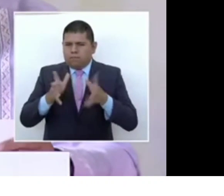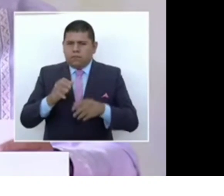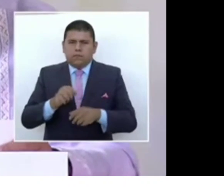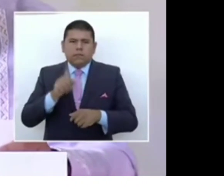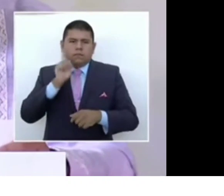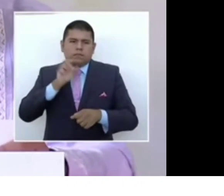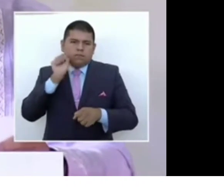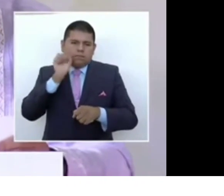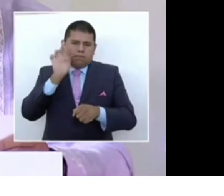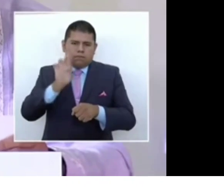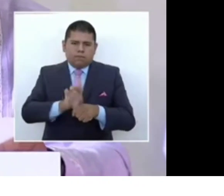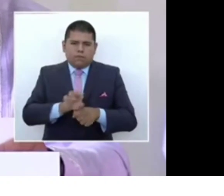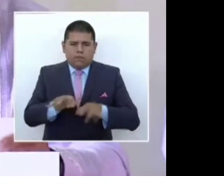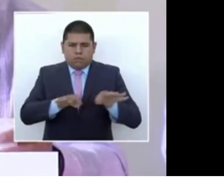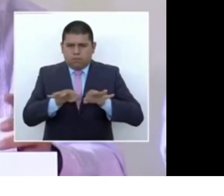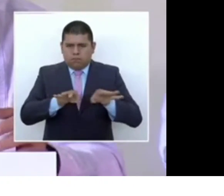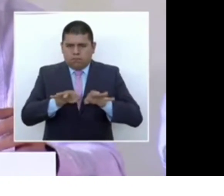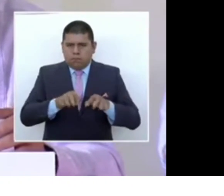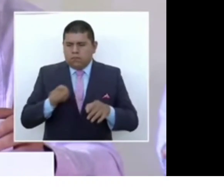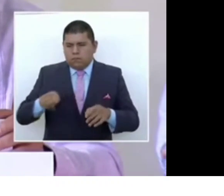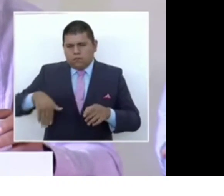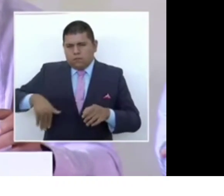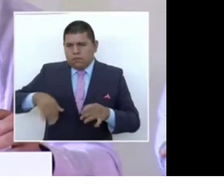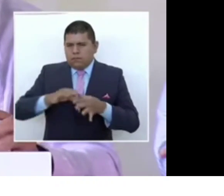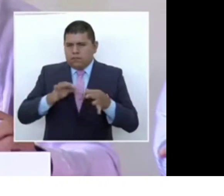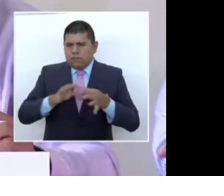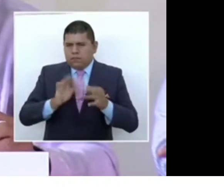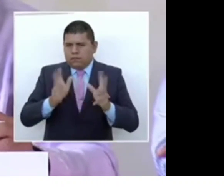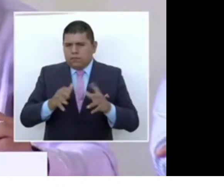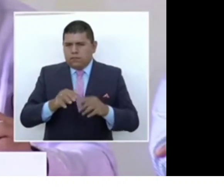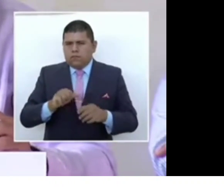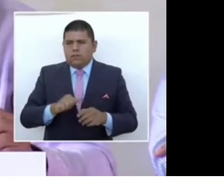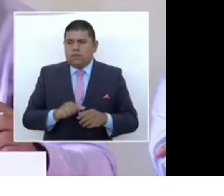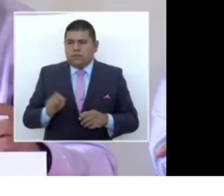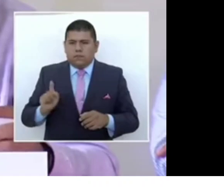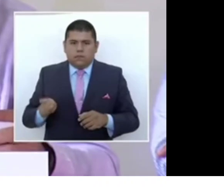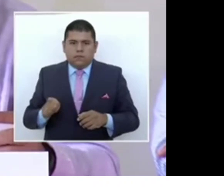secretaria del Trabajo, Luisa María Alcalde,